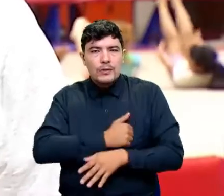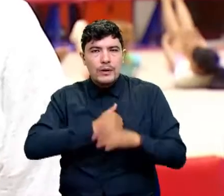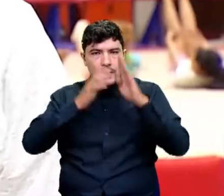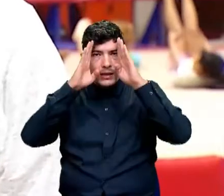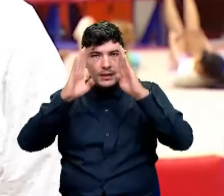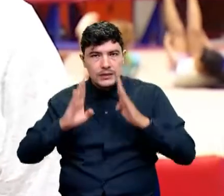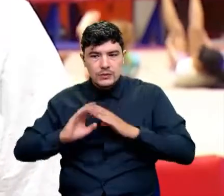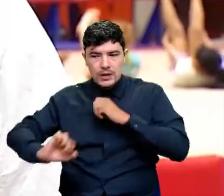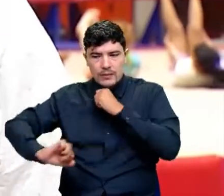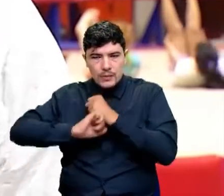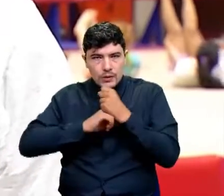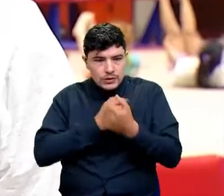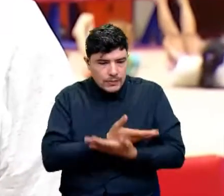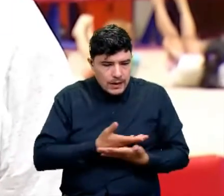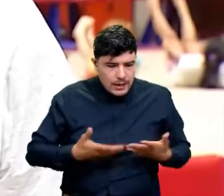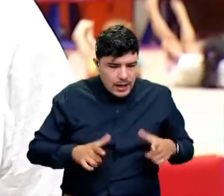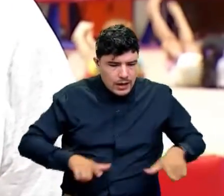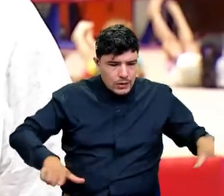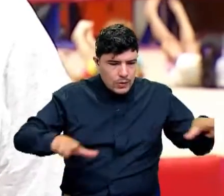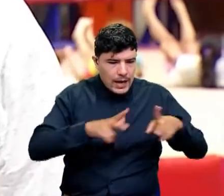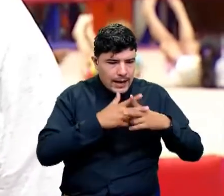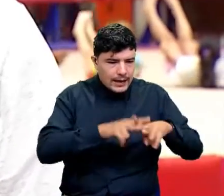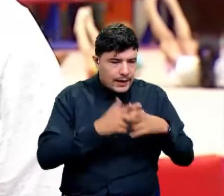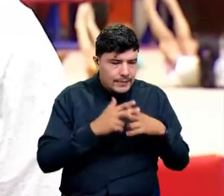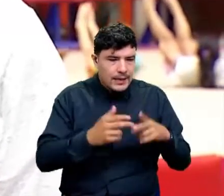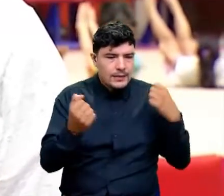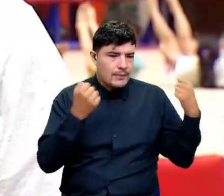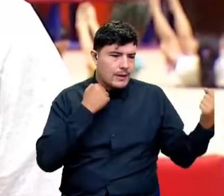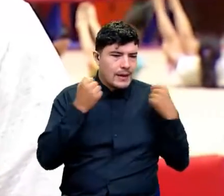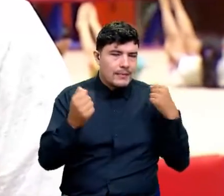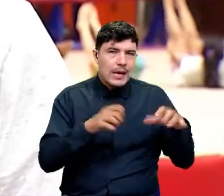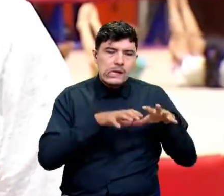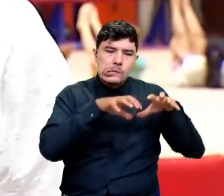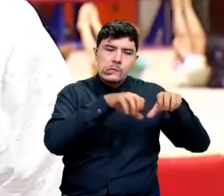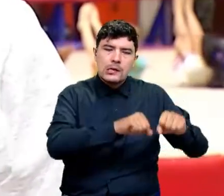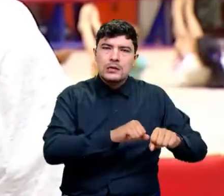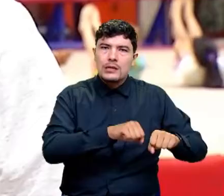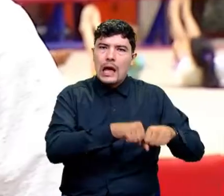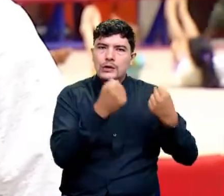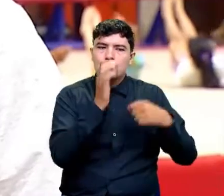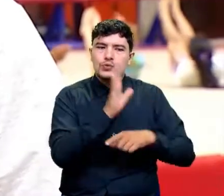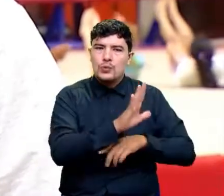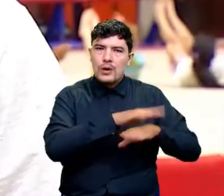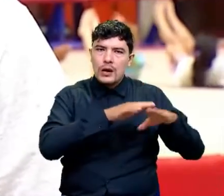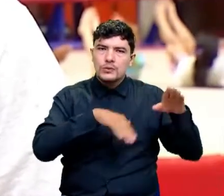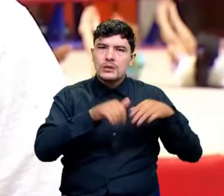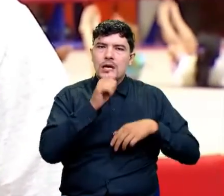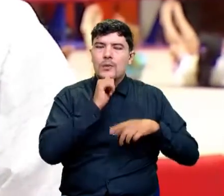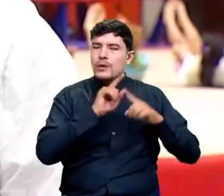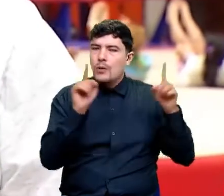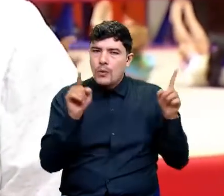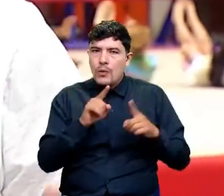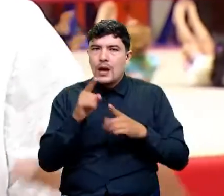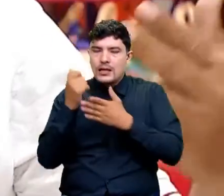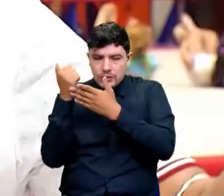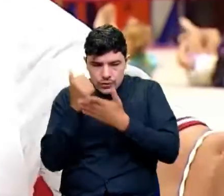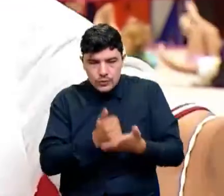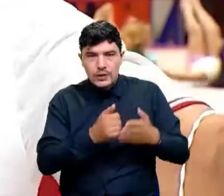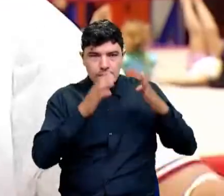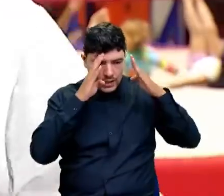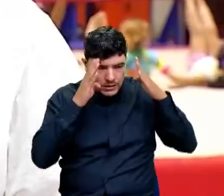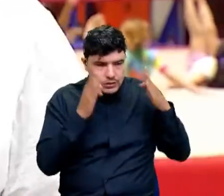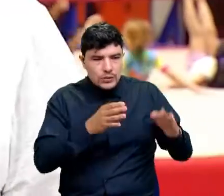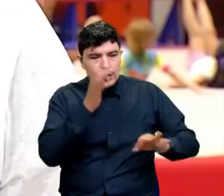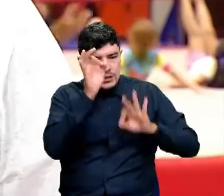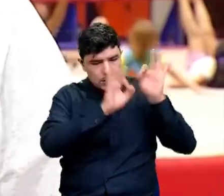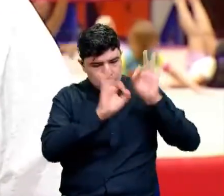gimnasia, que son el sitio de trabajo de los deportistas, donde ellos obtienen sus rendimientos para traernos